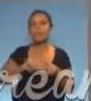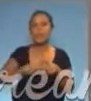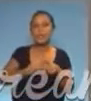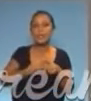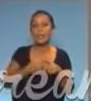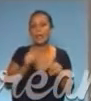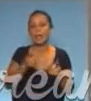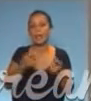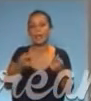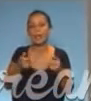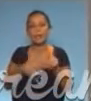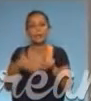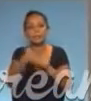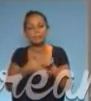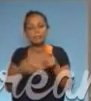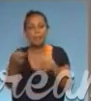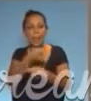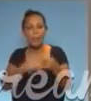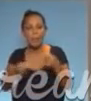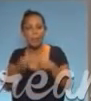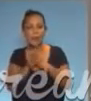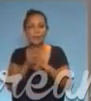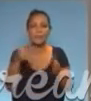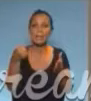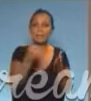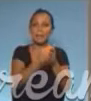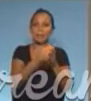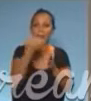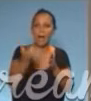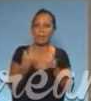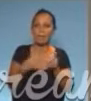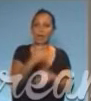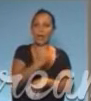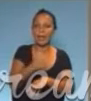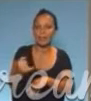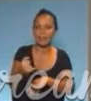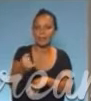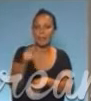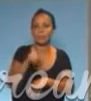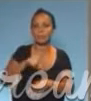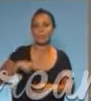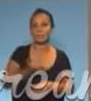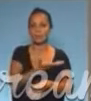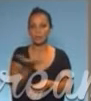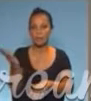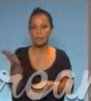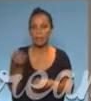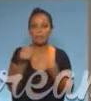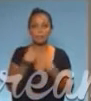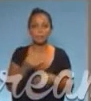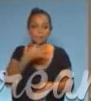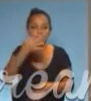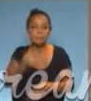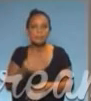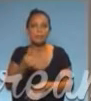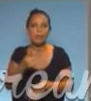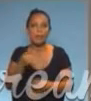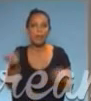traen a colación no tienen impacto y tienen un impacto negativo sobre las sociedades que efectivamente quizás